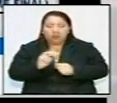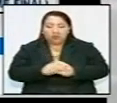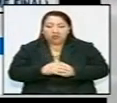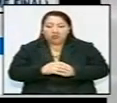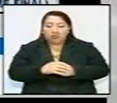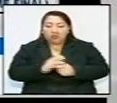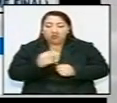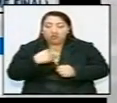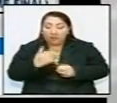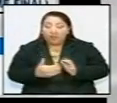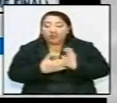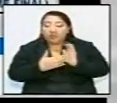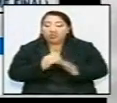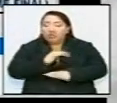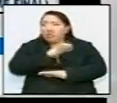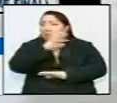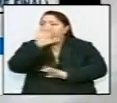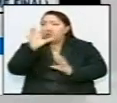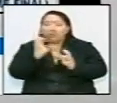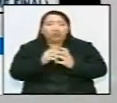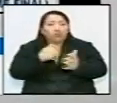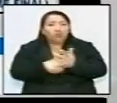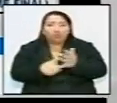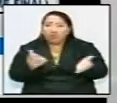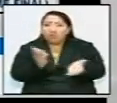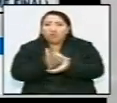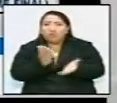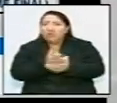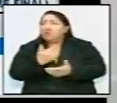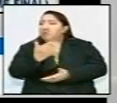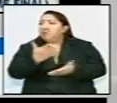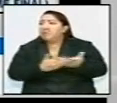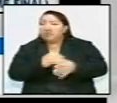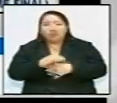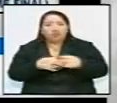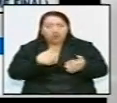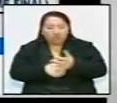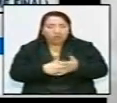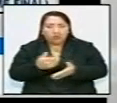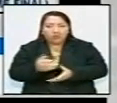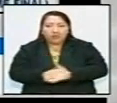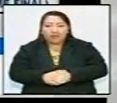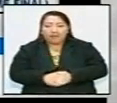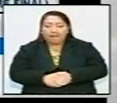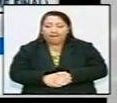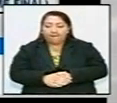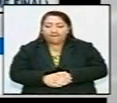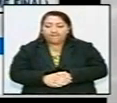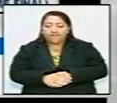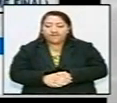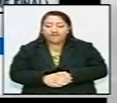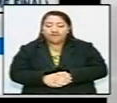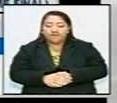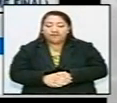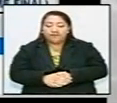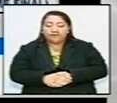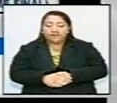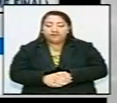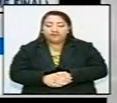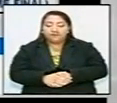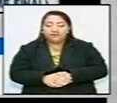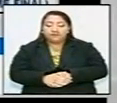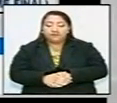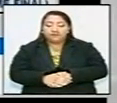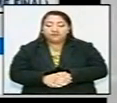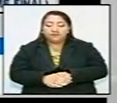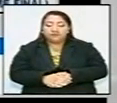Presenté toda la documentación requerida. Por estas razones, el informe de la